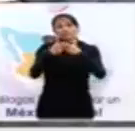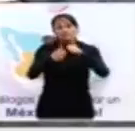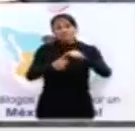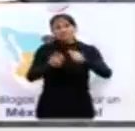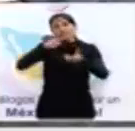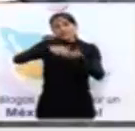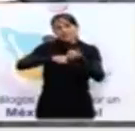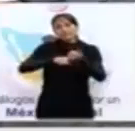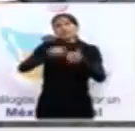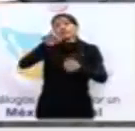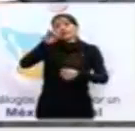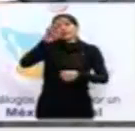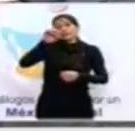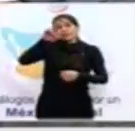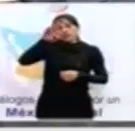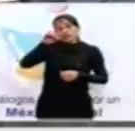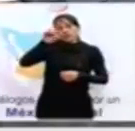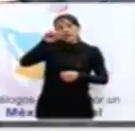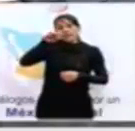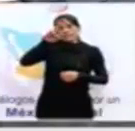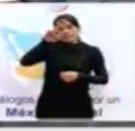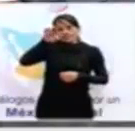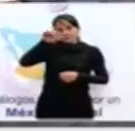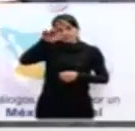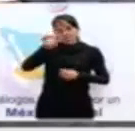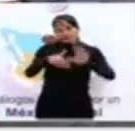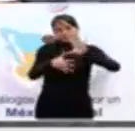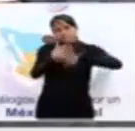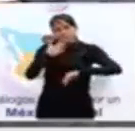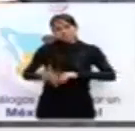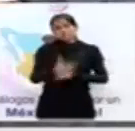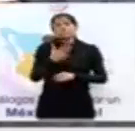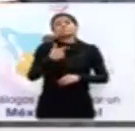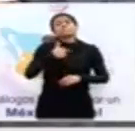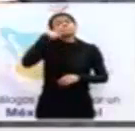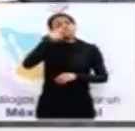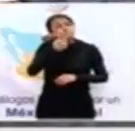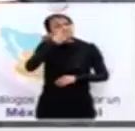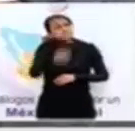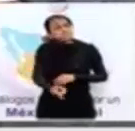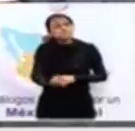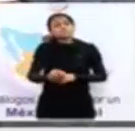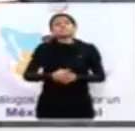Yo quisiera hacer una reflexión un poco complementaria, arrancando por una